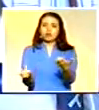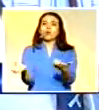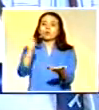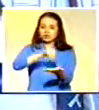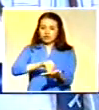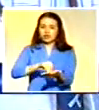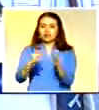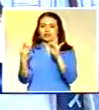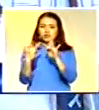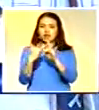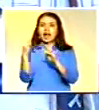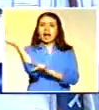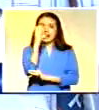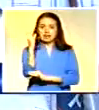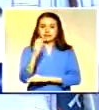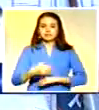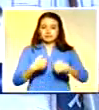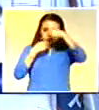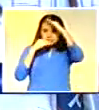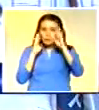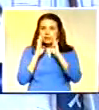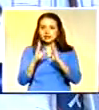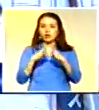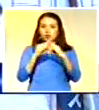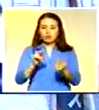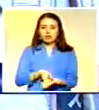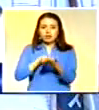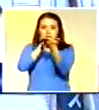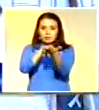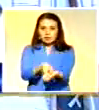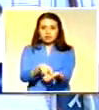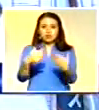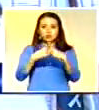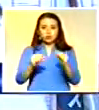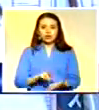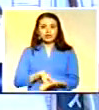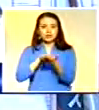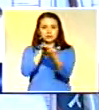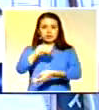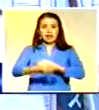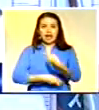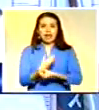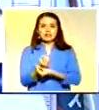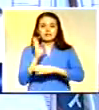vamos a retornar a los estudios de Globovisión, bien pendientes con todas estas sugerencias, con todas estas recomendaciones que hace Protección Civil.